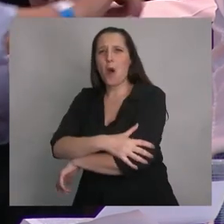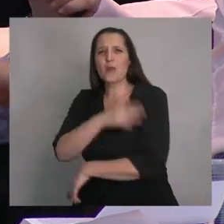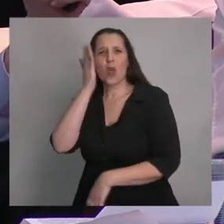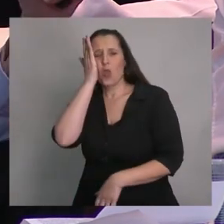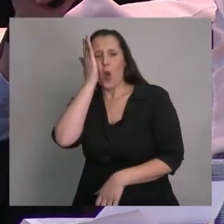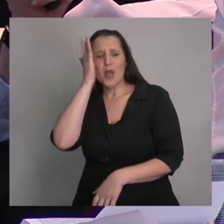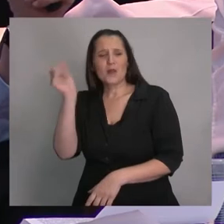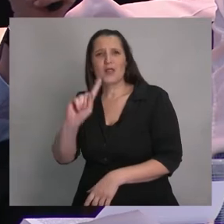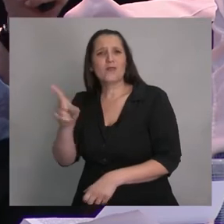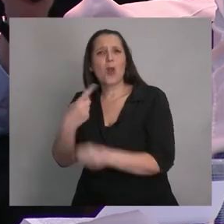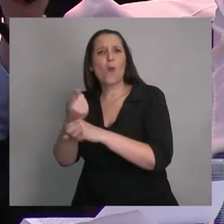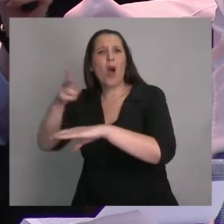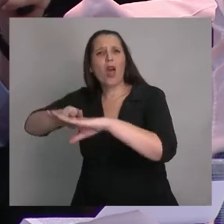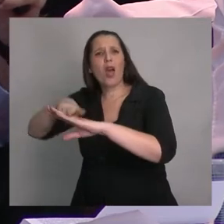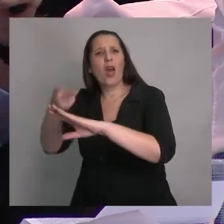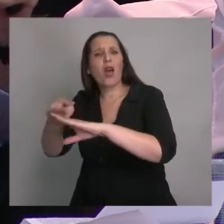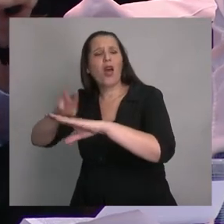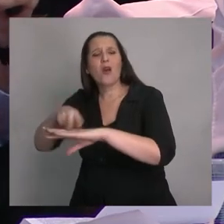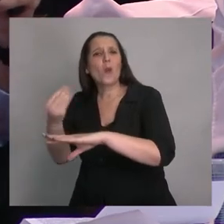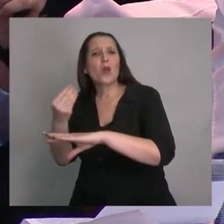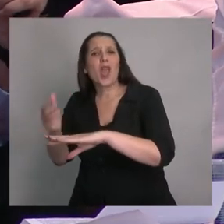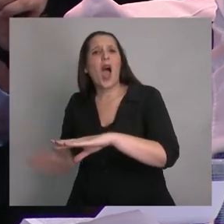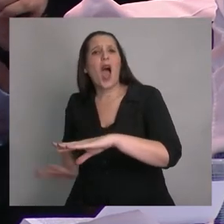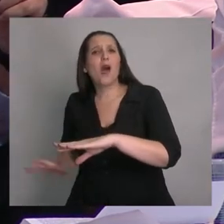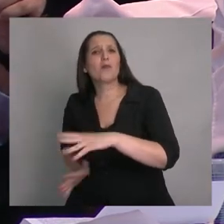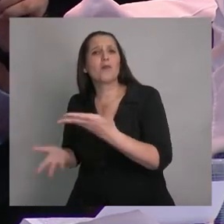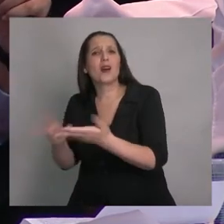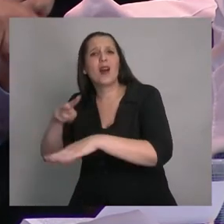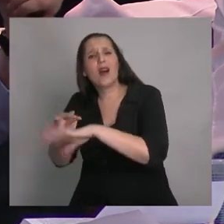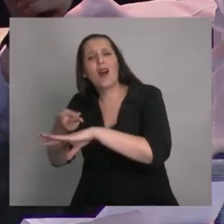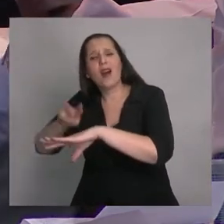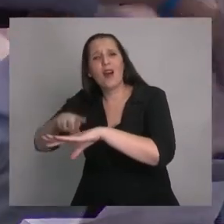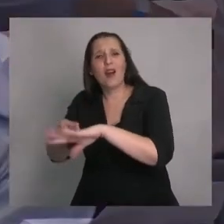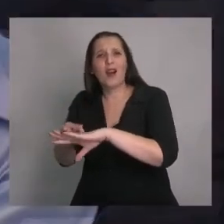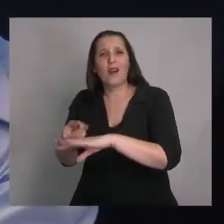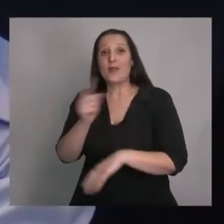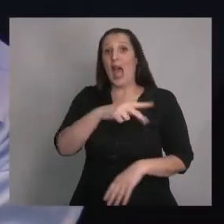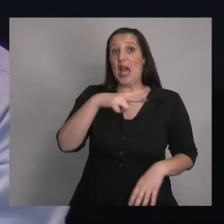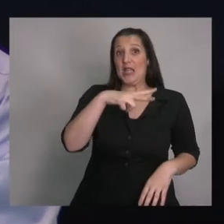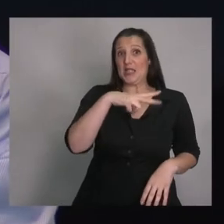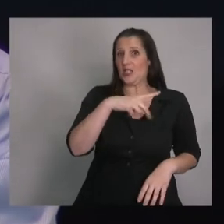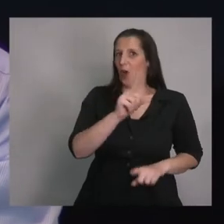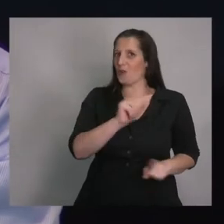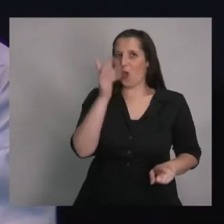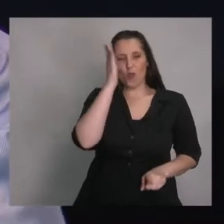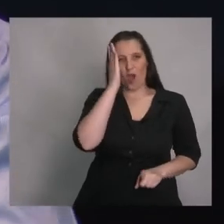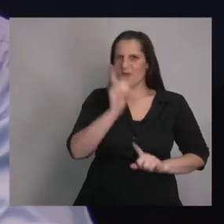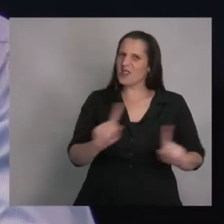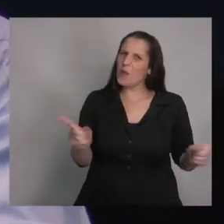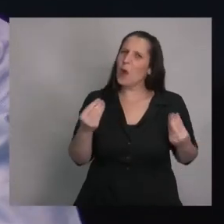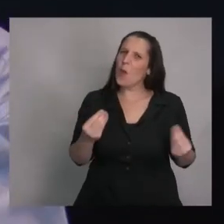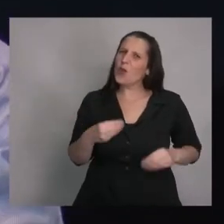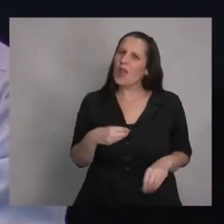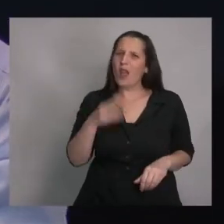hambre y los ricos no duermen porque tienen miedo a los que tienen hambre como hacemos